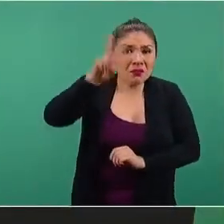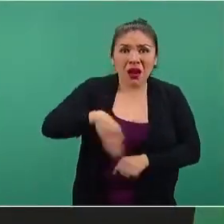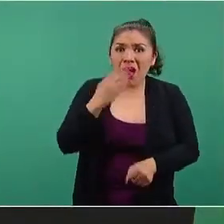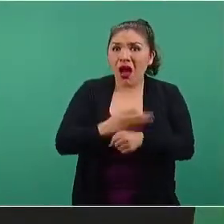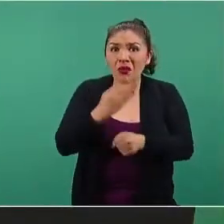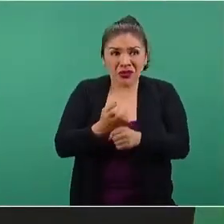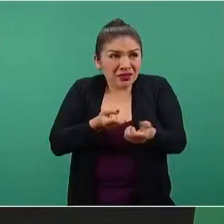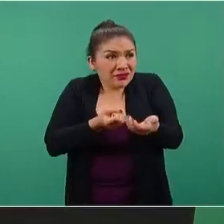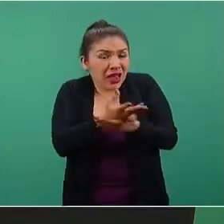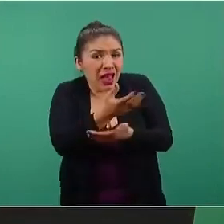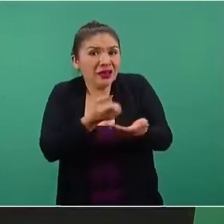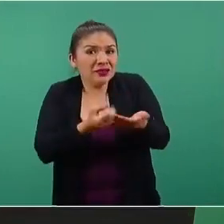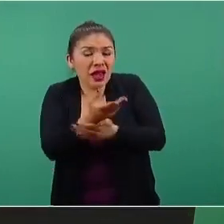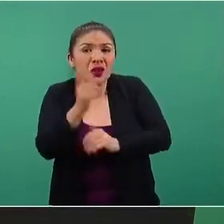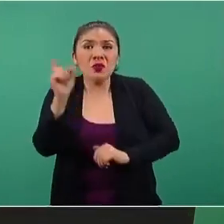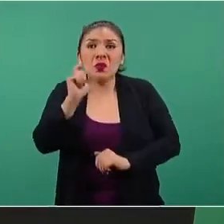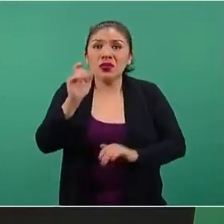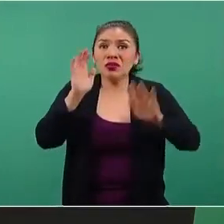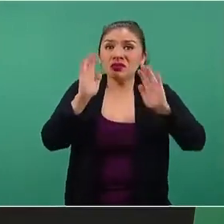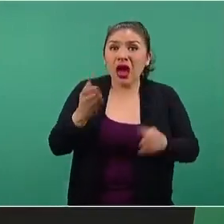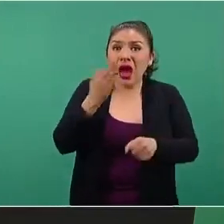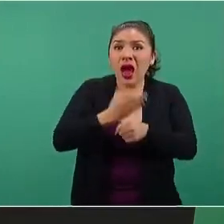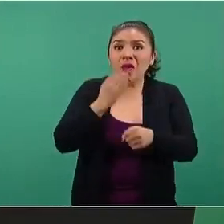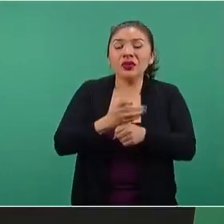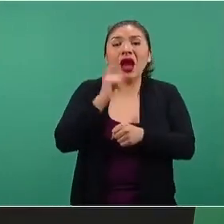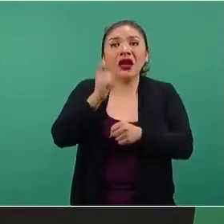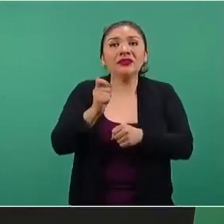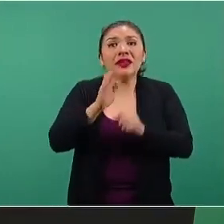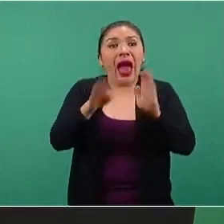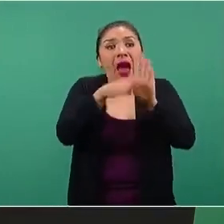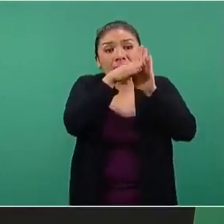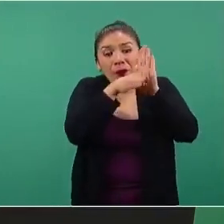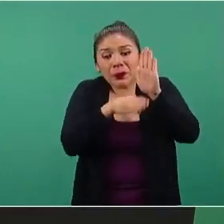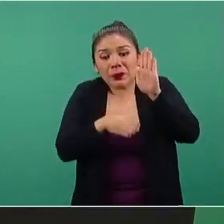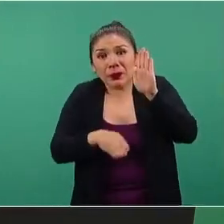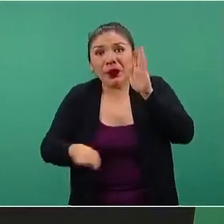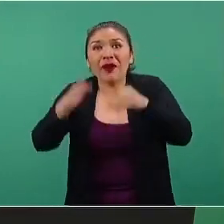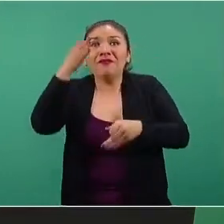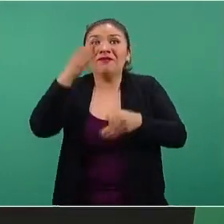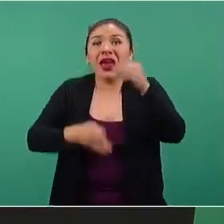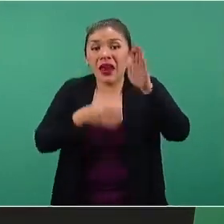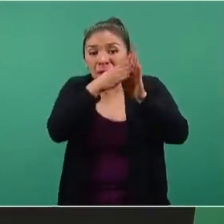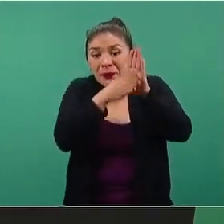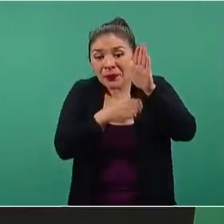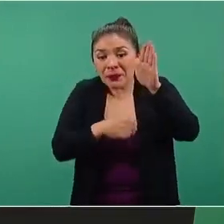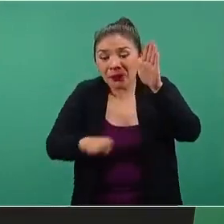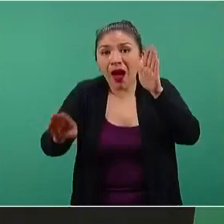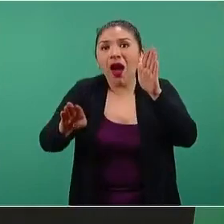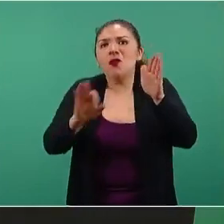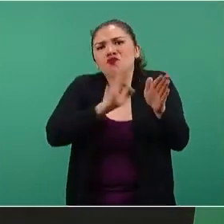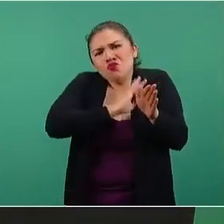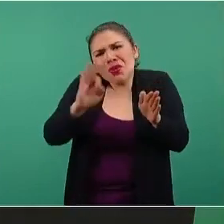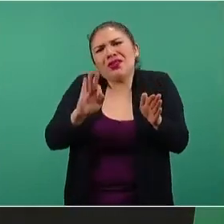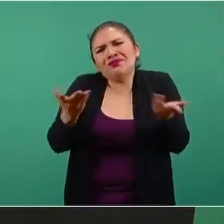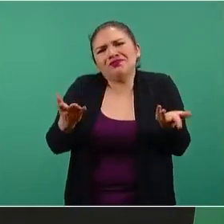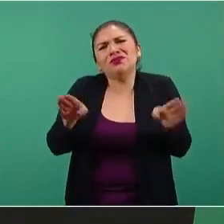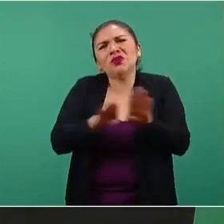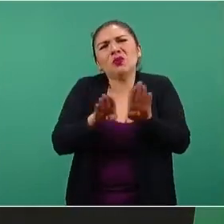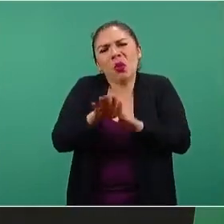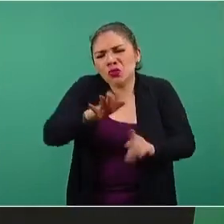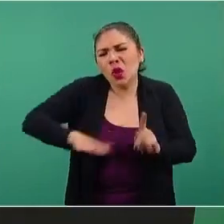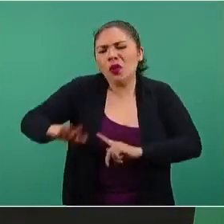estas salidas una vez que estamos en este valle, en este descenso de la segunda ola, y que podamos